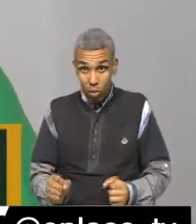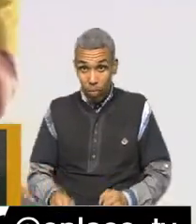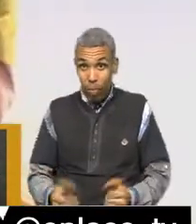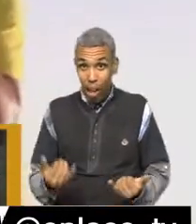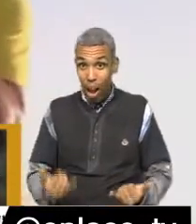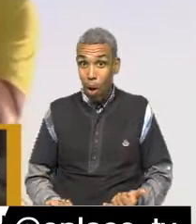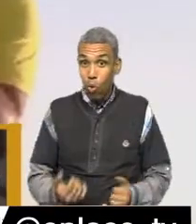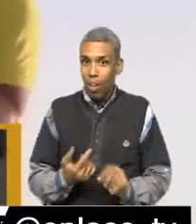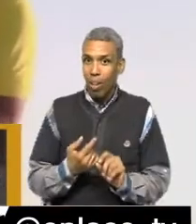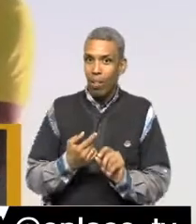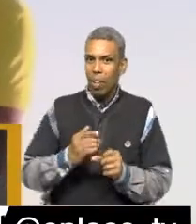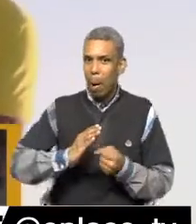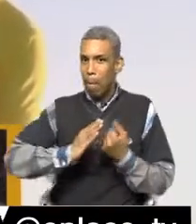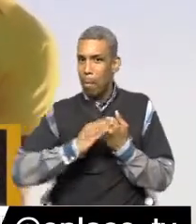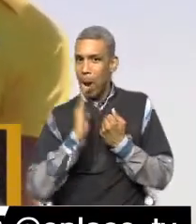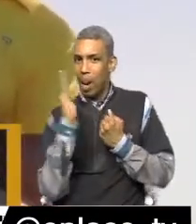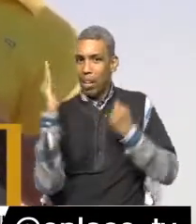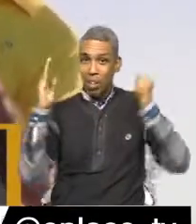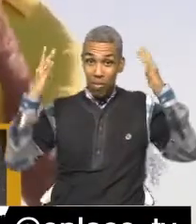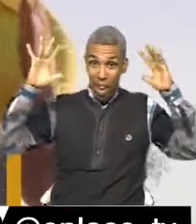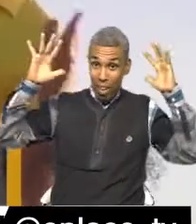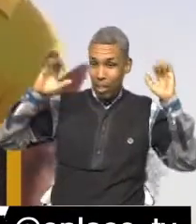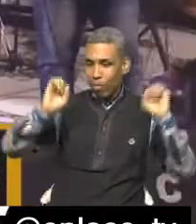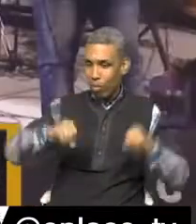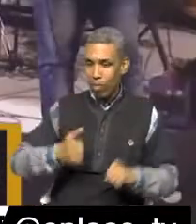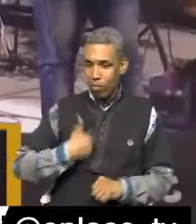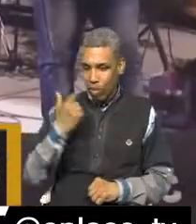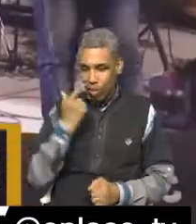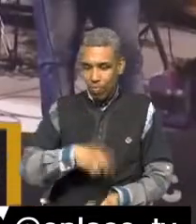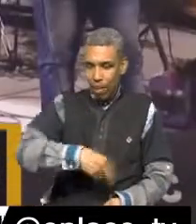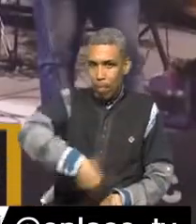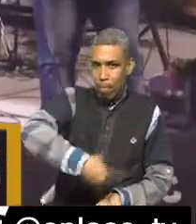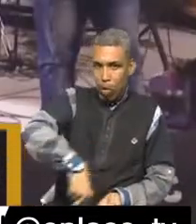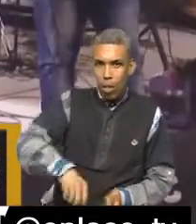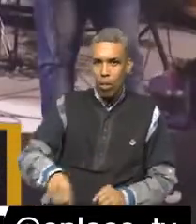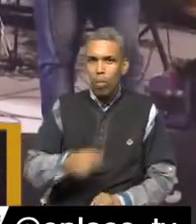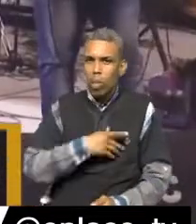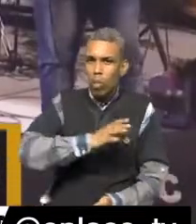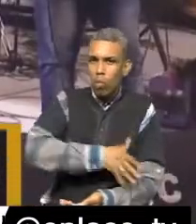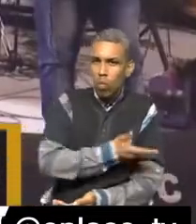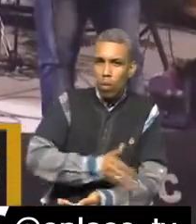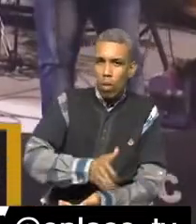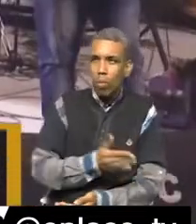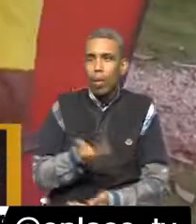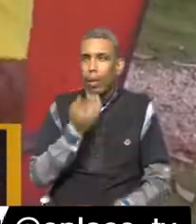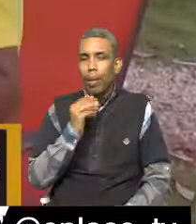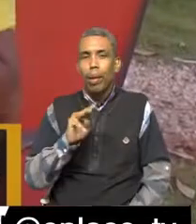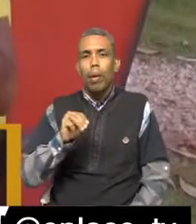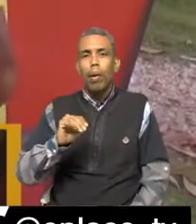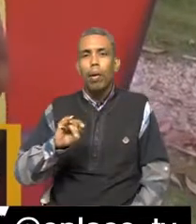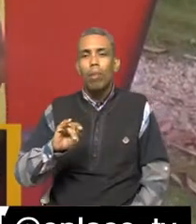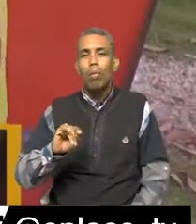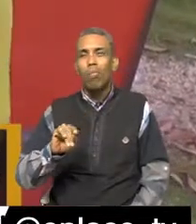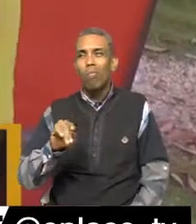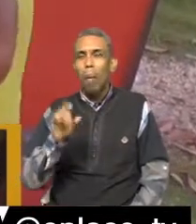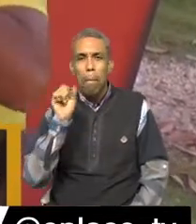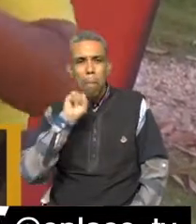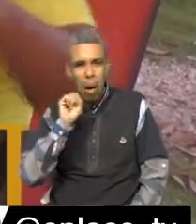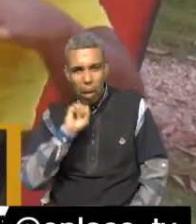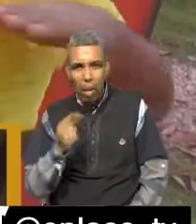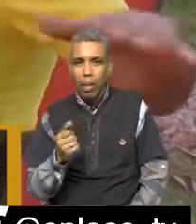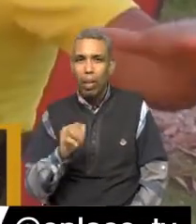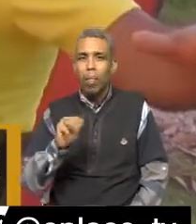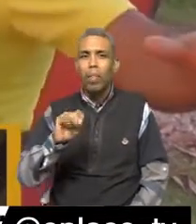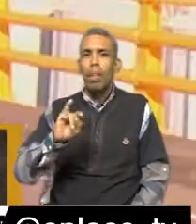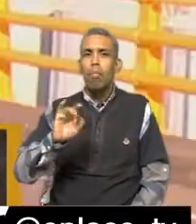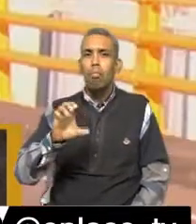carnaval. Algunos de los temas que promueve este artista local son, entre otros, Señora Barranca, Mi Muchachita, La Prepago y La Rica. Algunos de estos temas grabados por